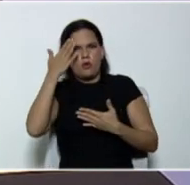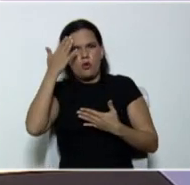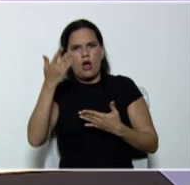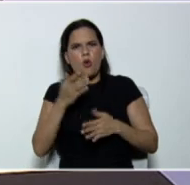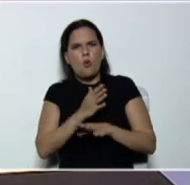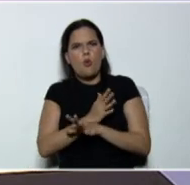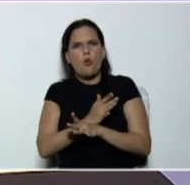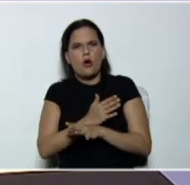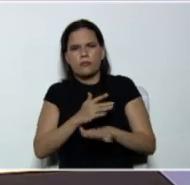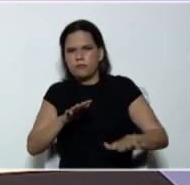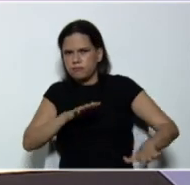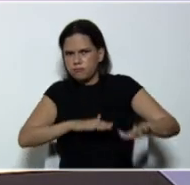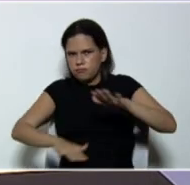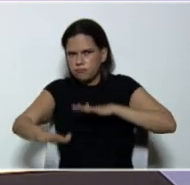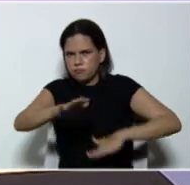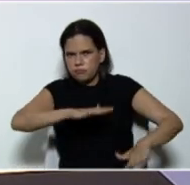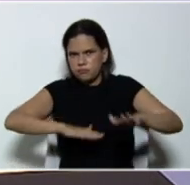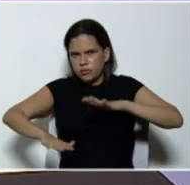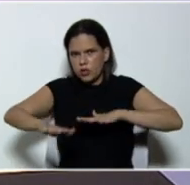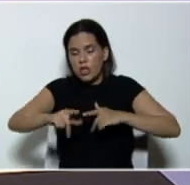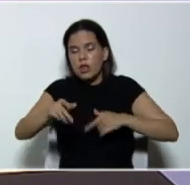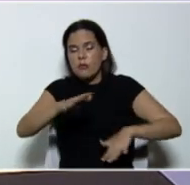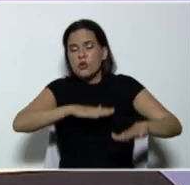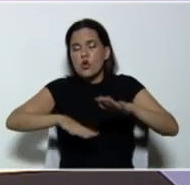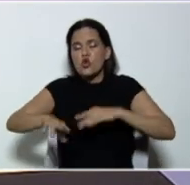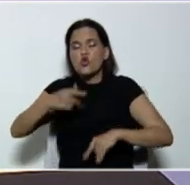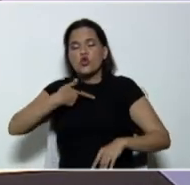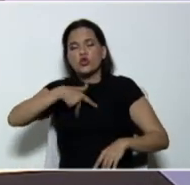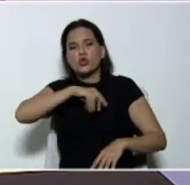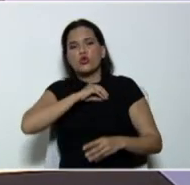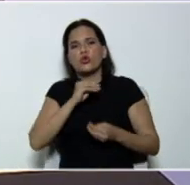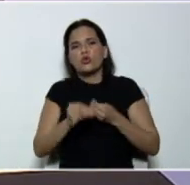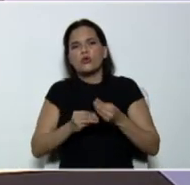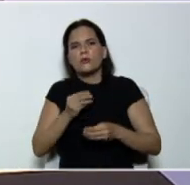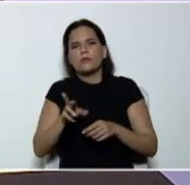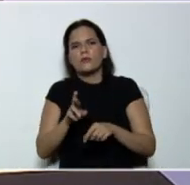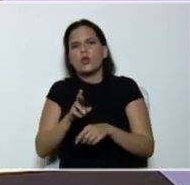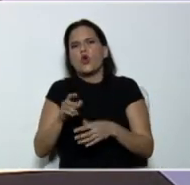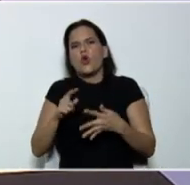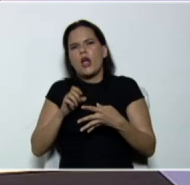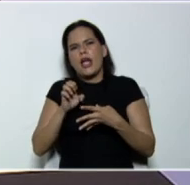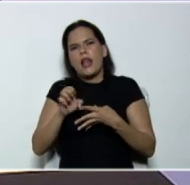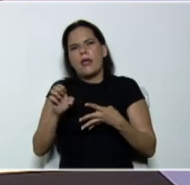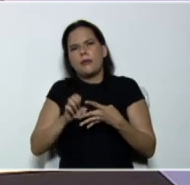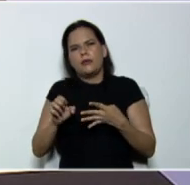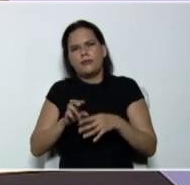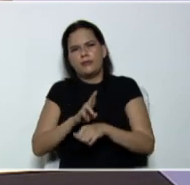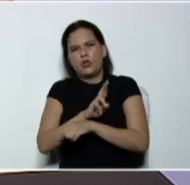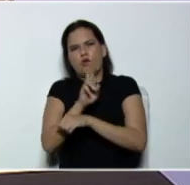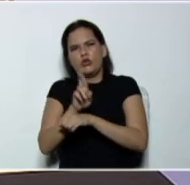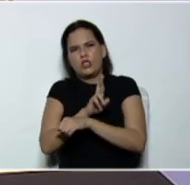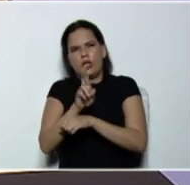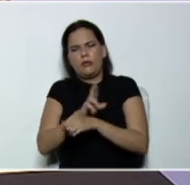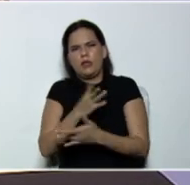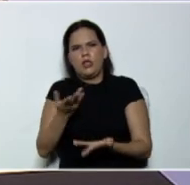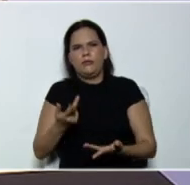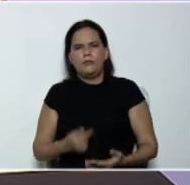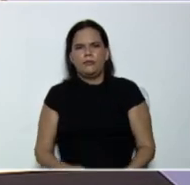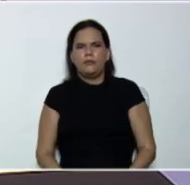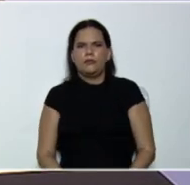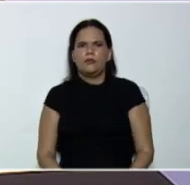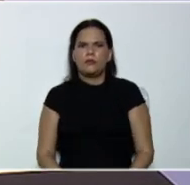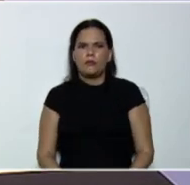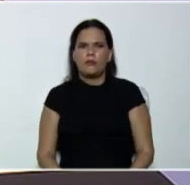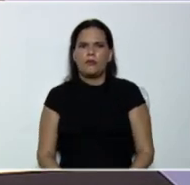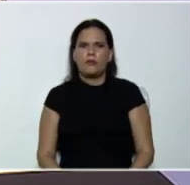Pero este dominó nosotros lo hicimos con material de reciclaje. Muy sencillo, lo hicimos con cartón. Fíjense, aquí nosotros